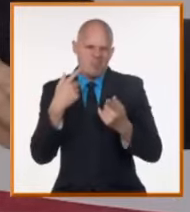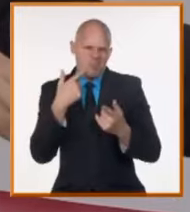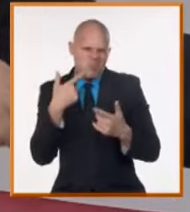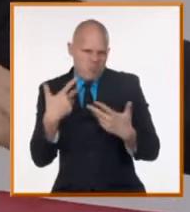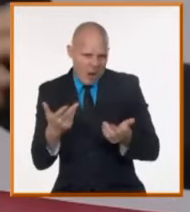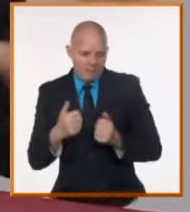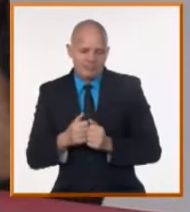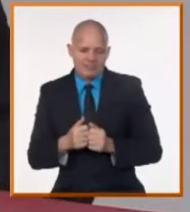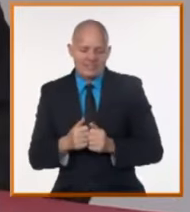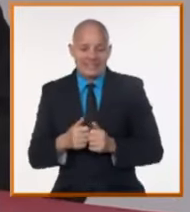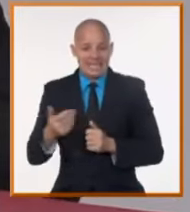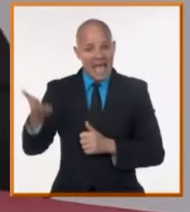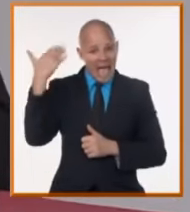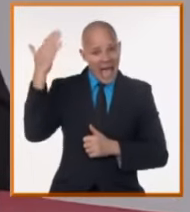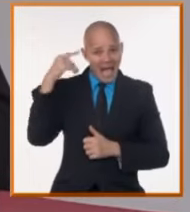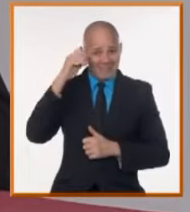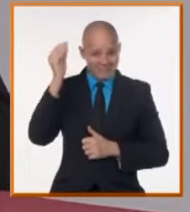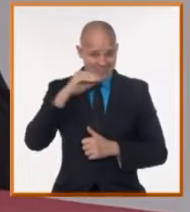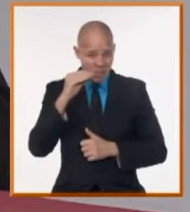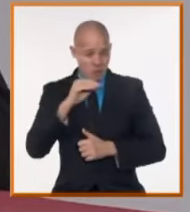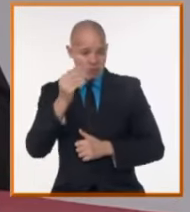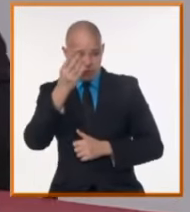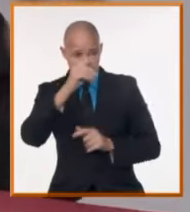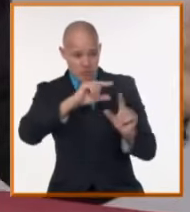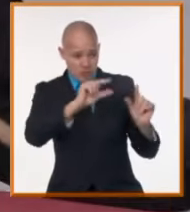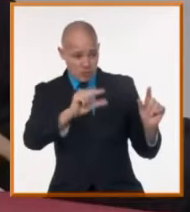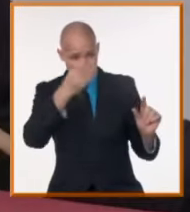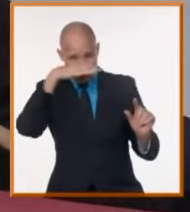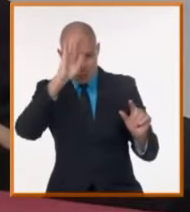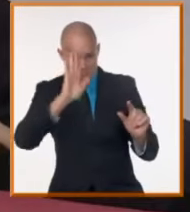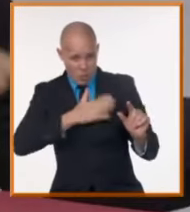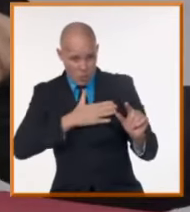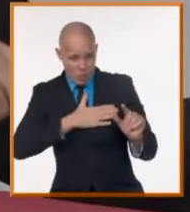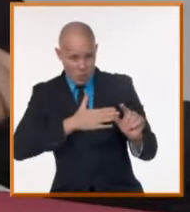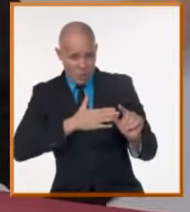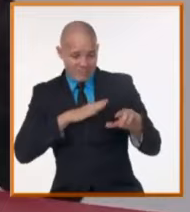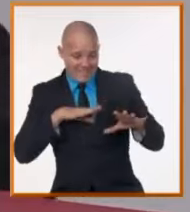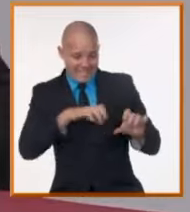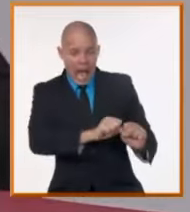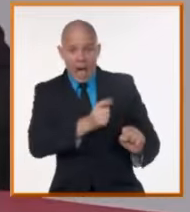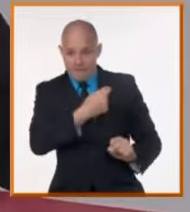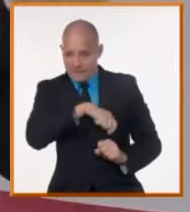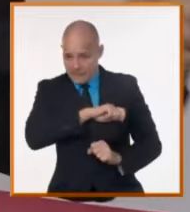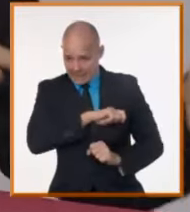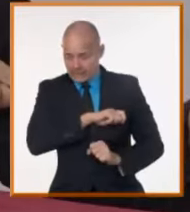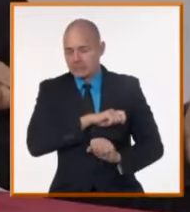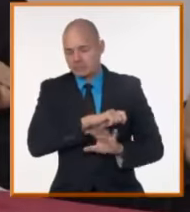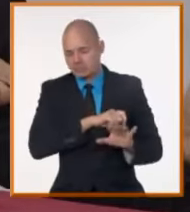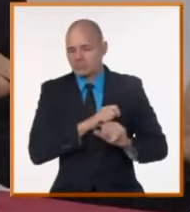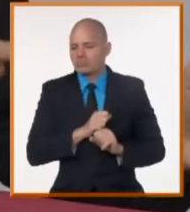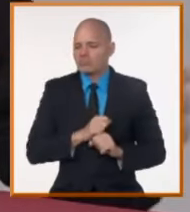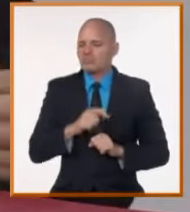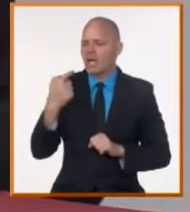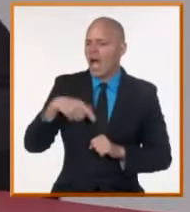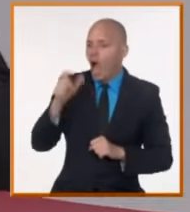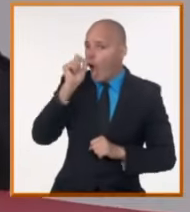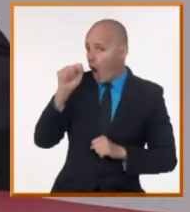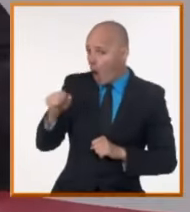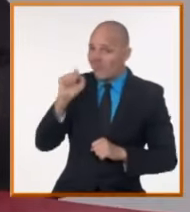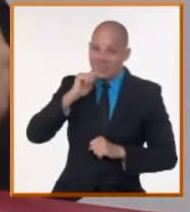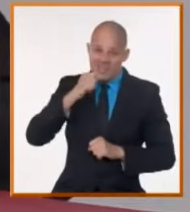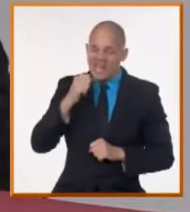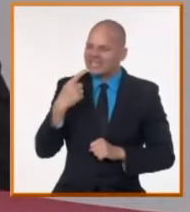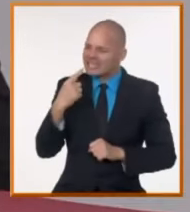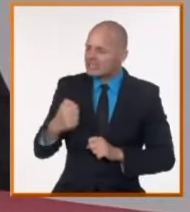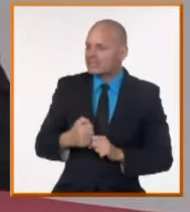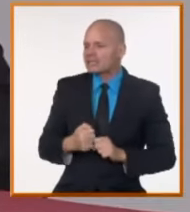Francia a cambio de haberlo restaurado, o que si Gran Bretaña defienda a los liberales y los liberales le entregan Cuba a cambio de eso. En